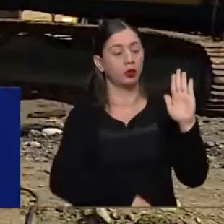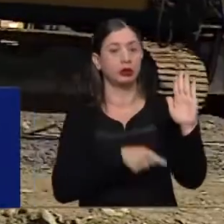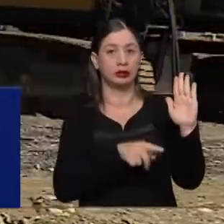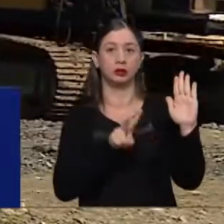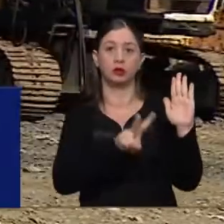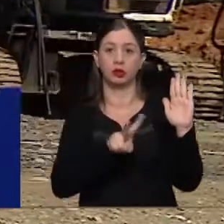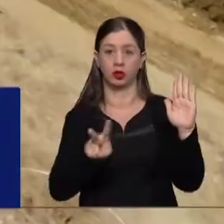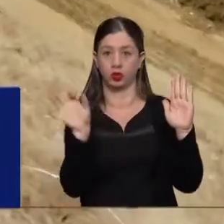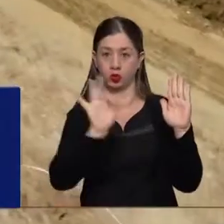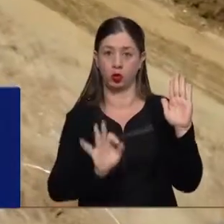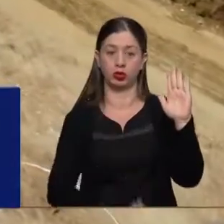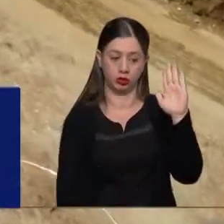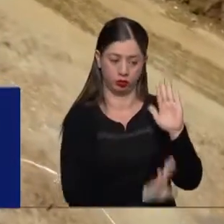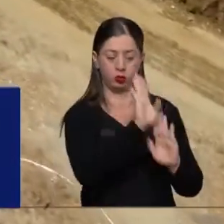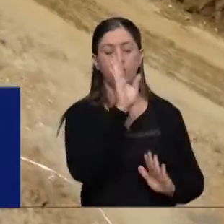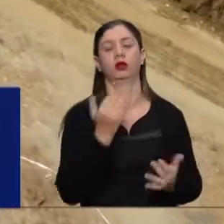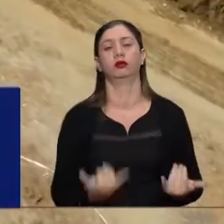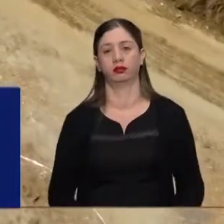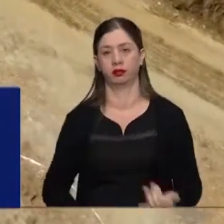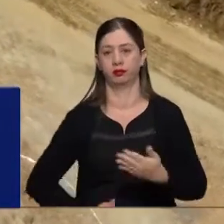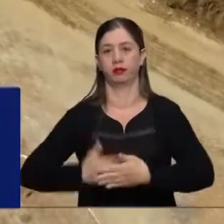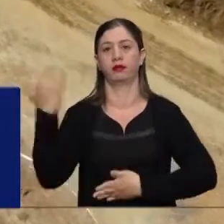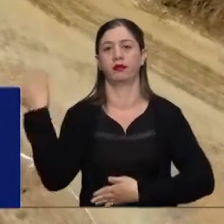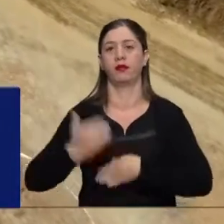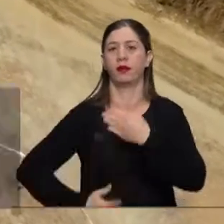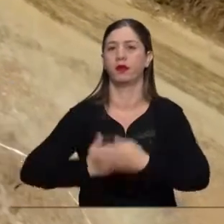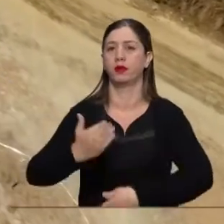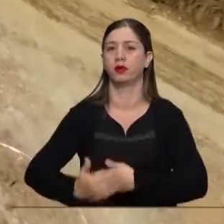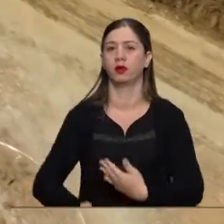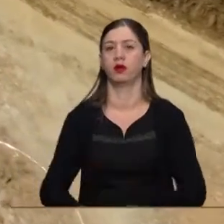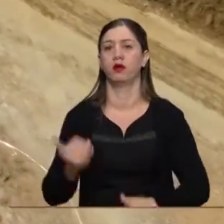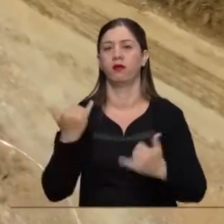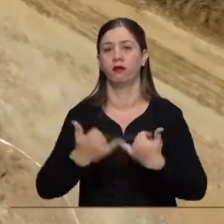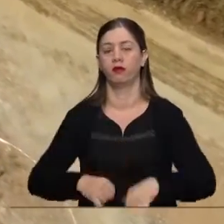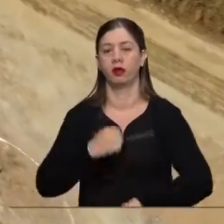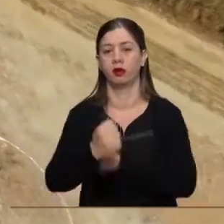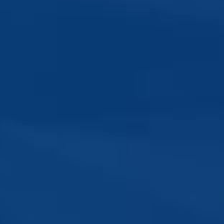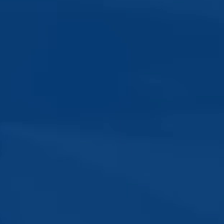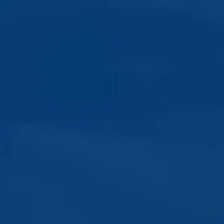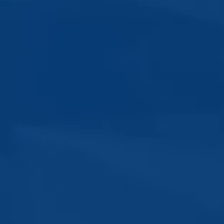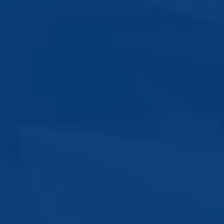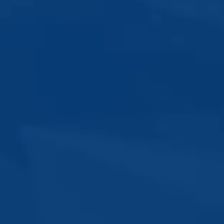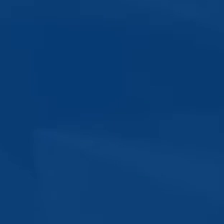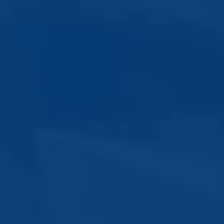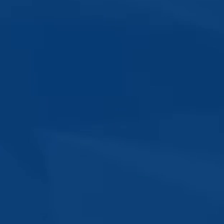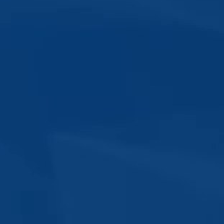en un 22% de su ejecución, entraría en funcionamiento a finales de 2023.